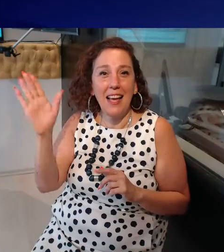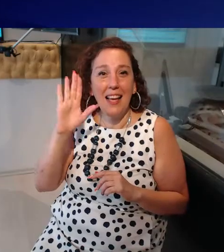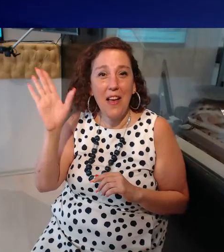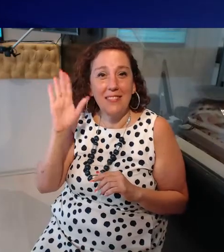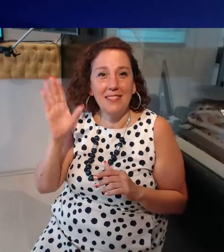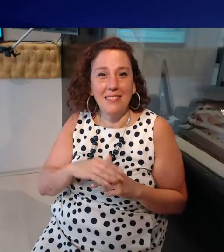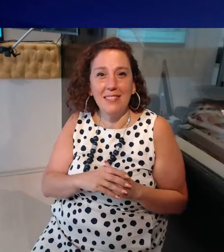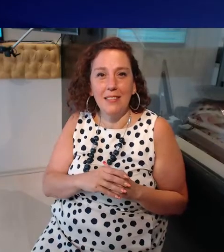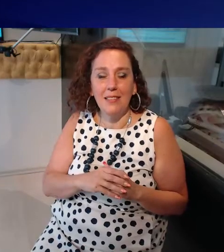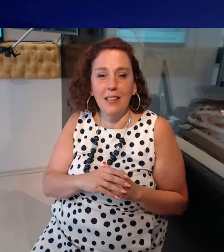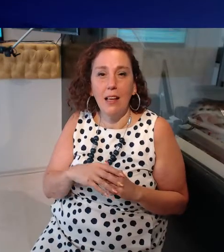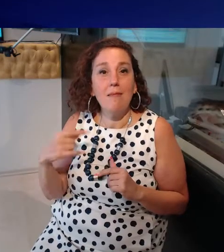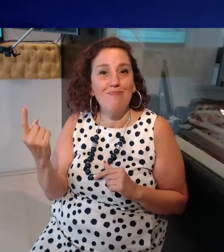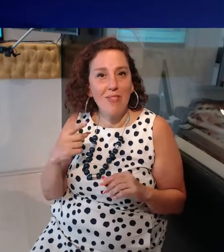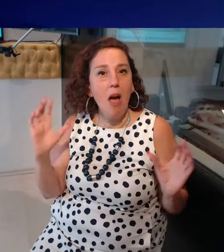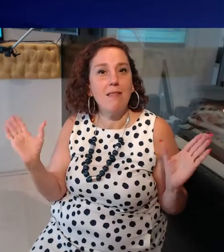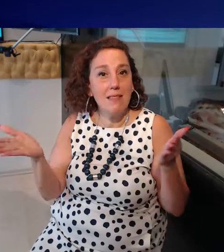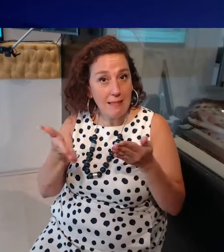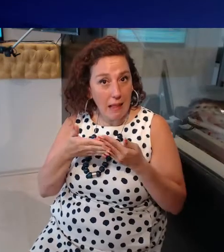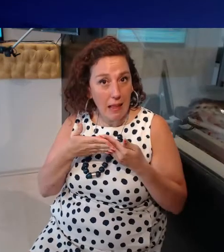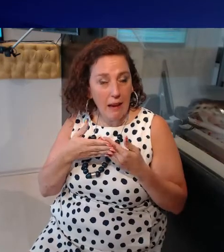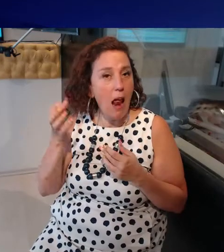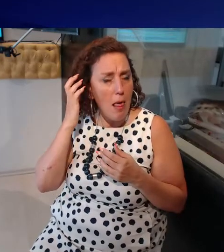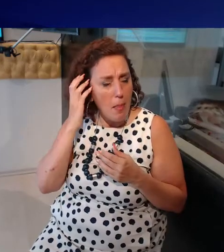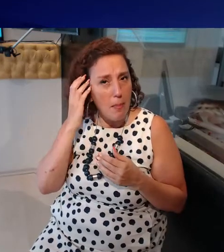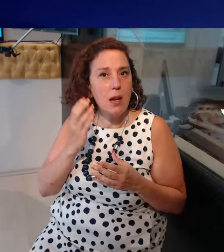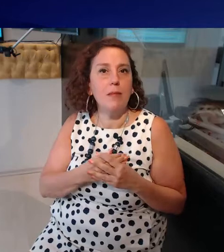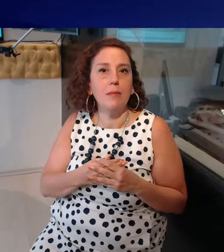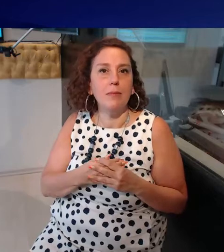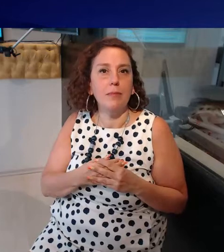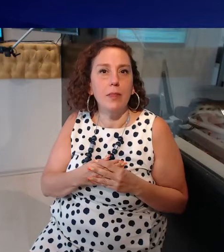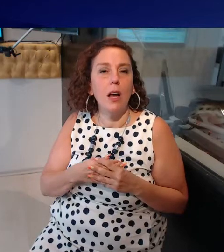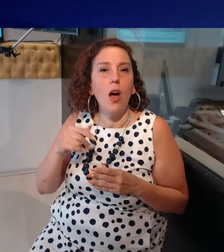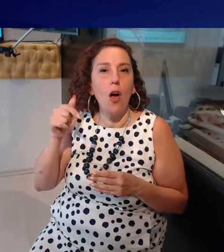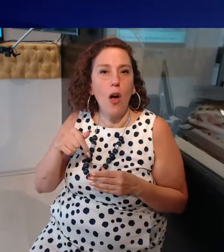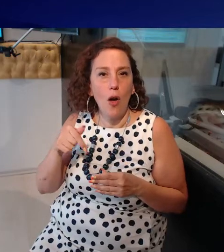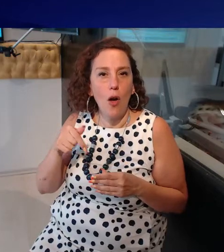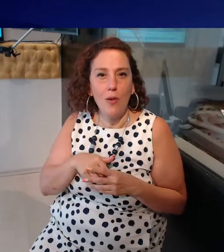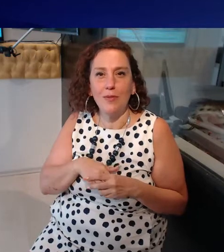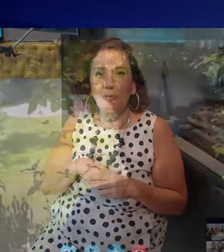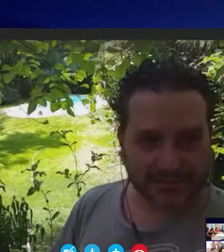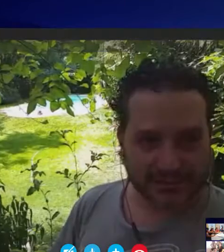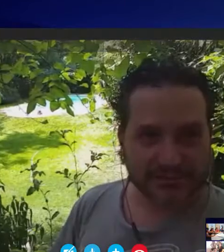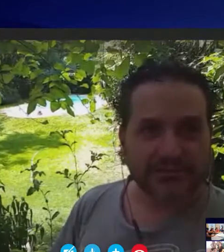Bueno, tenemos que ir cerrando el programa, chicos. Sí. En el programa estuvieron Andy.